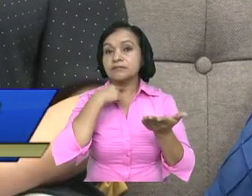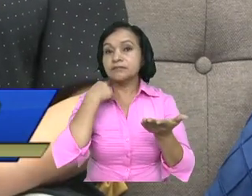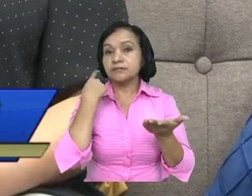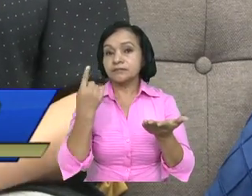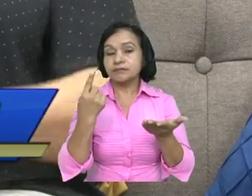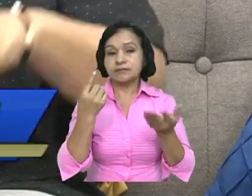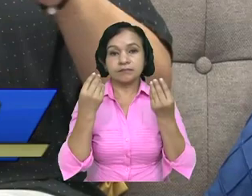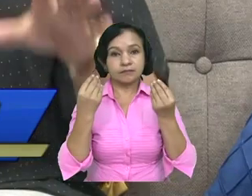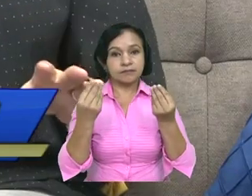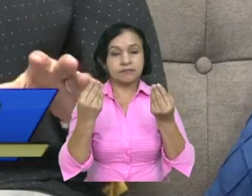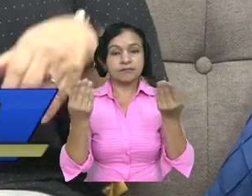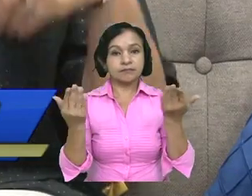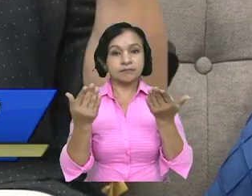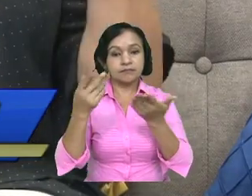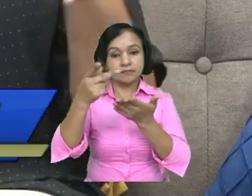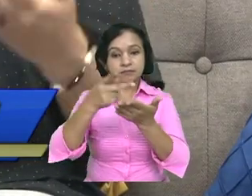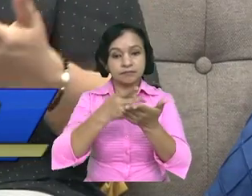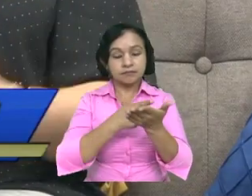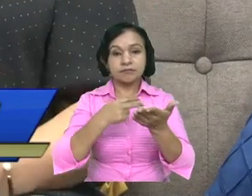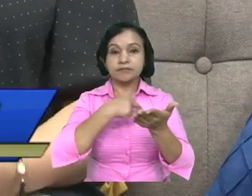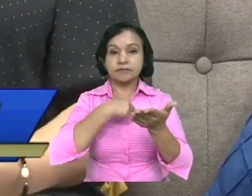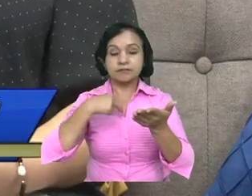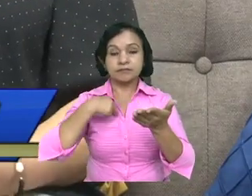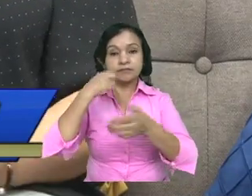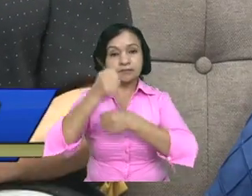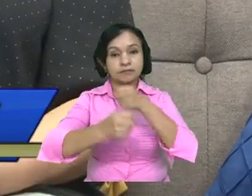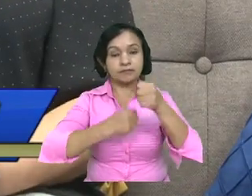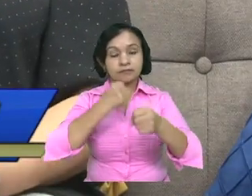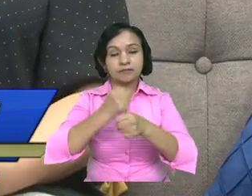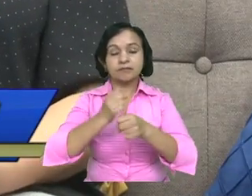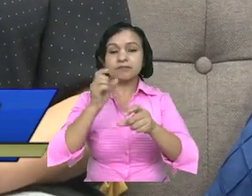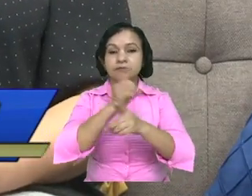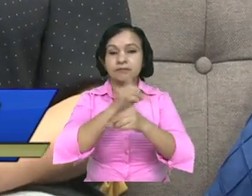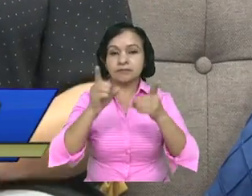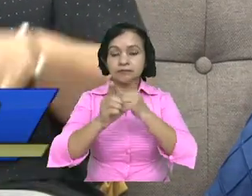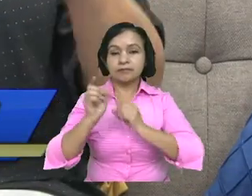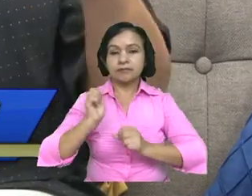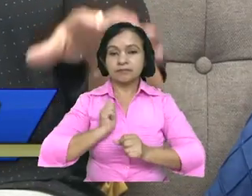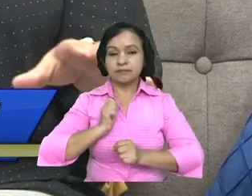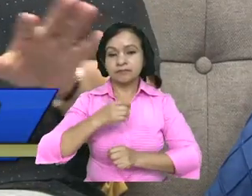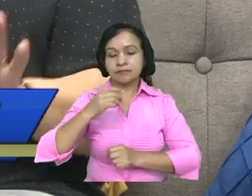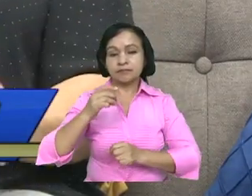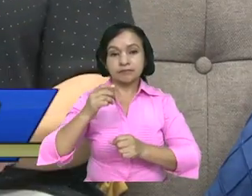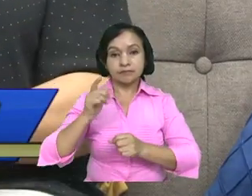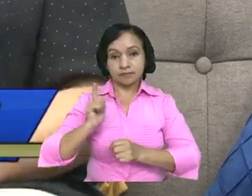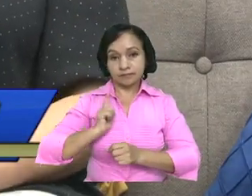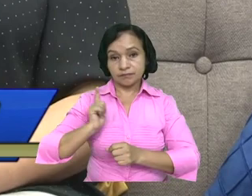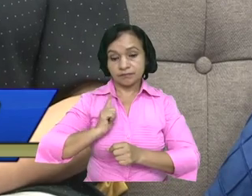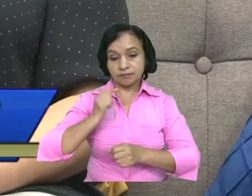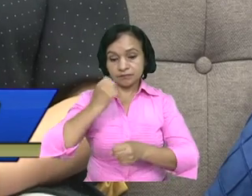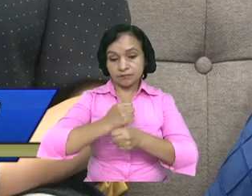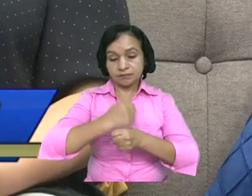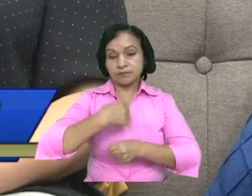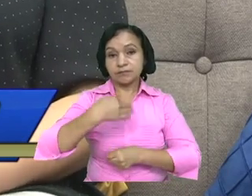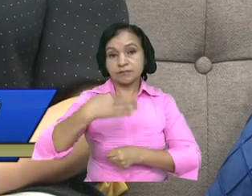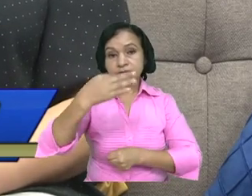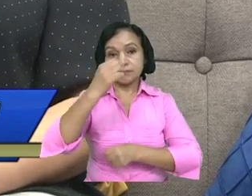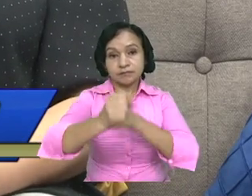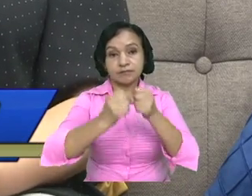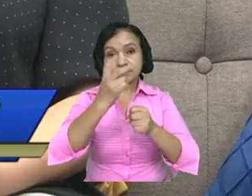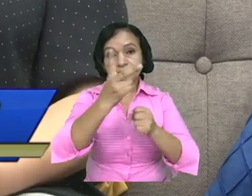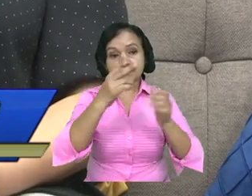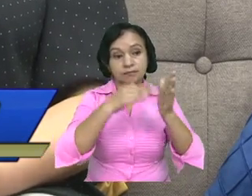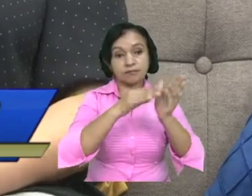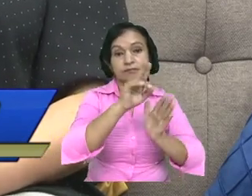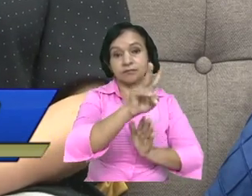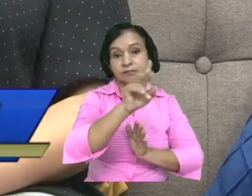es bastante. Estos proyectos que se formulen este año son los que se van a ejecutar el próximo. Y los que se ejecuten y se contraten